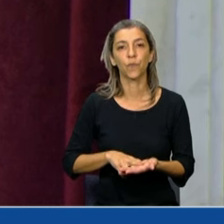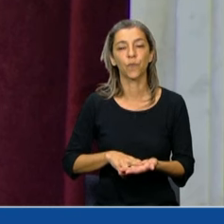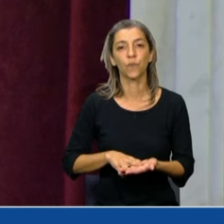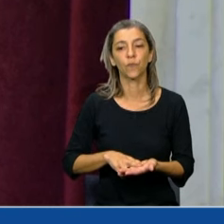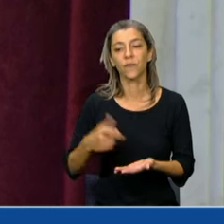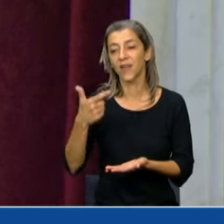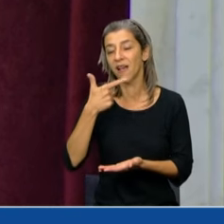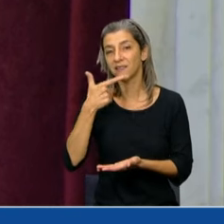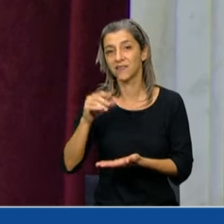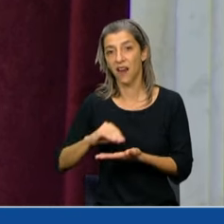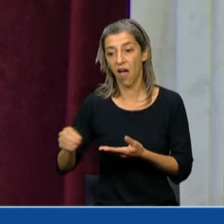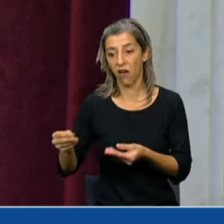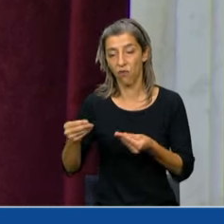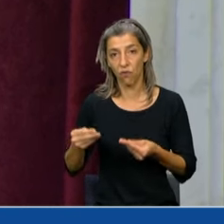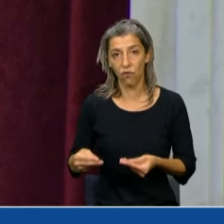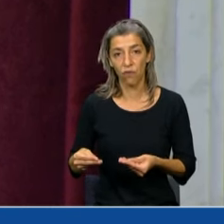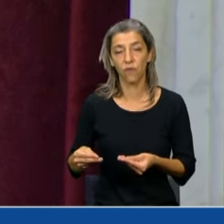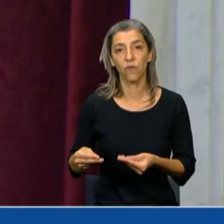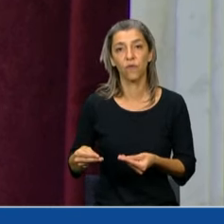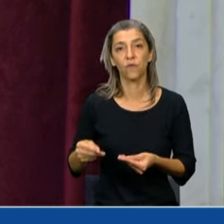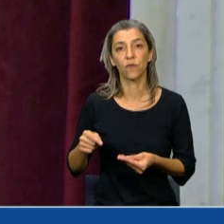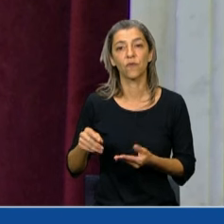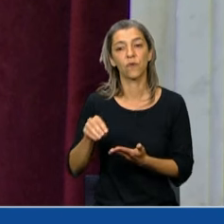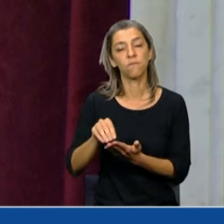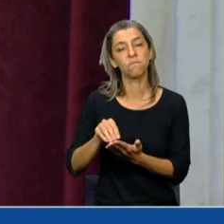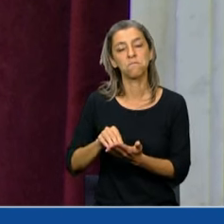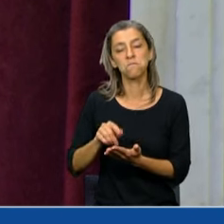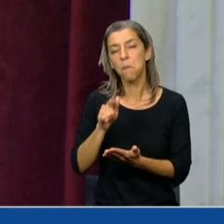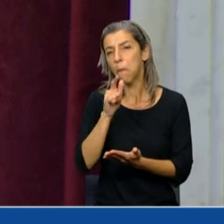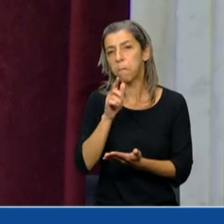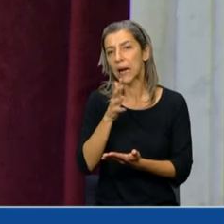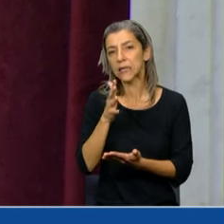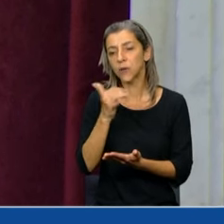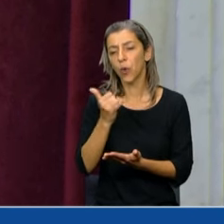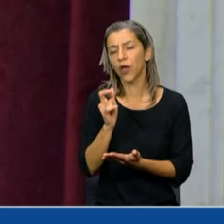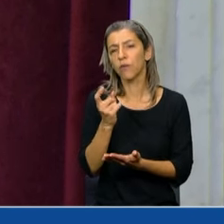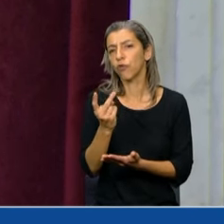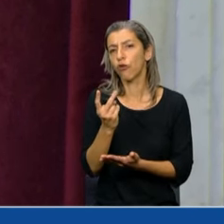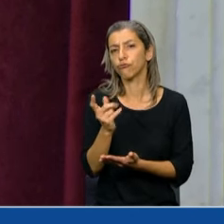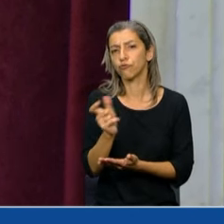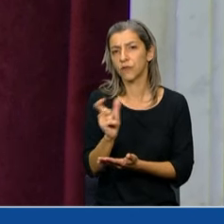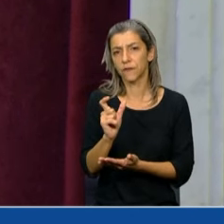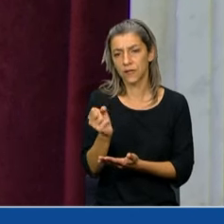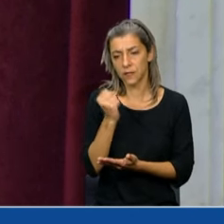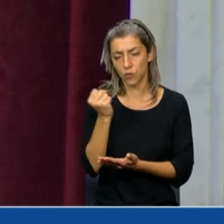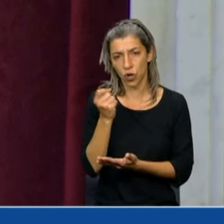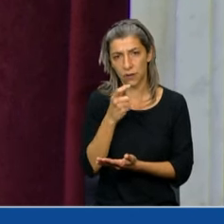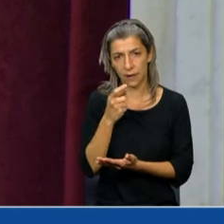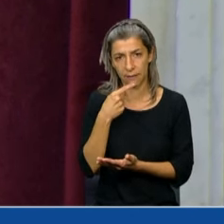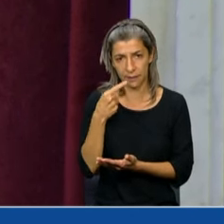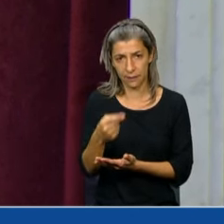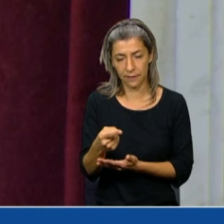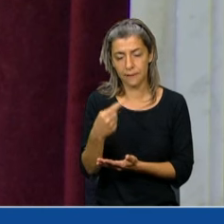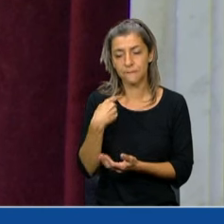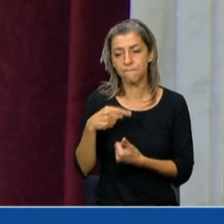envía el senado son parecidos Pero hay dos diferencias que creo que es importante marcar la primera